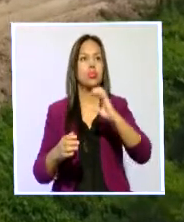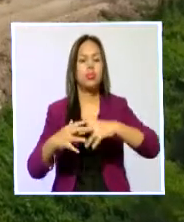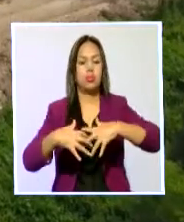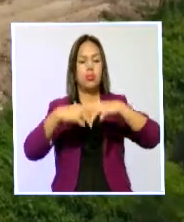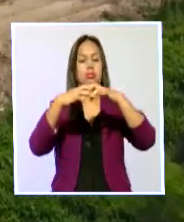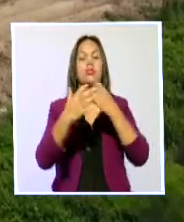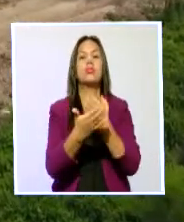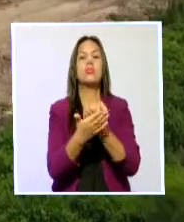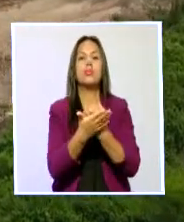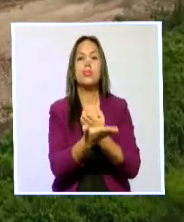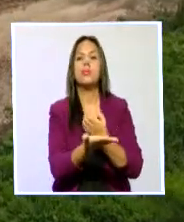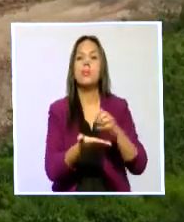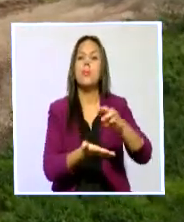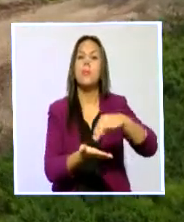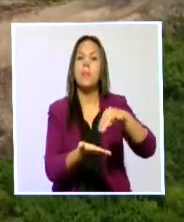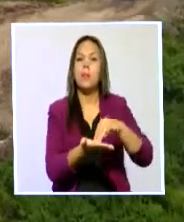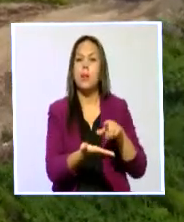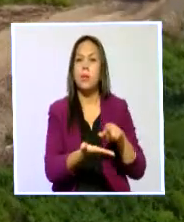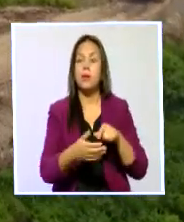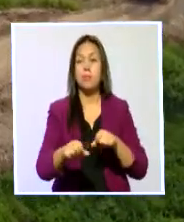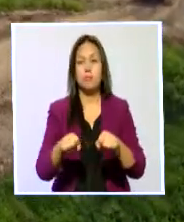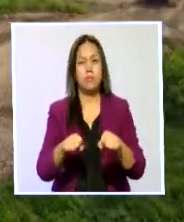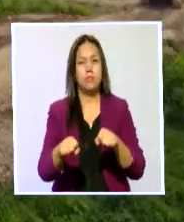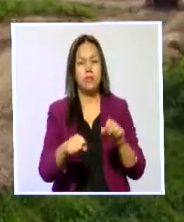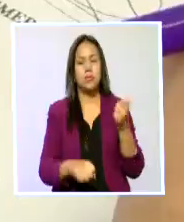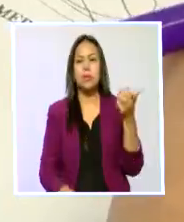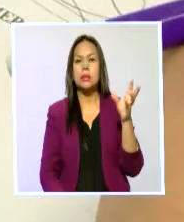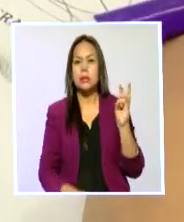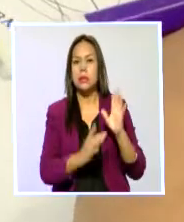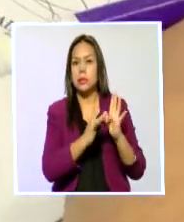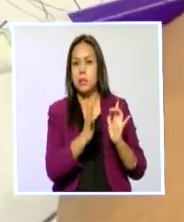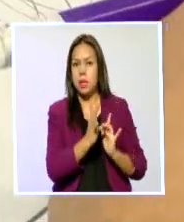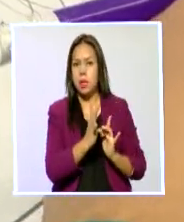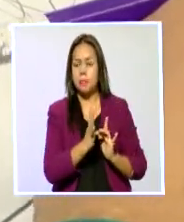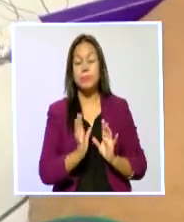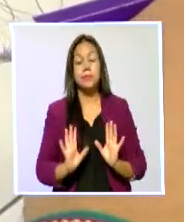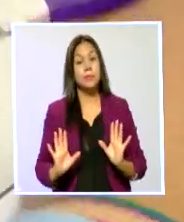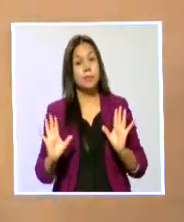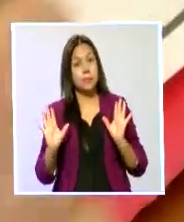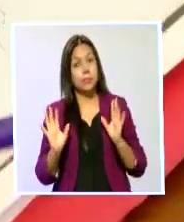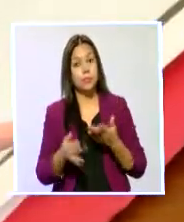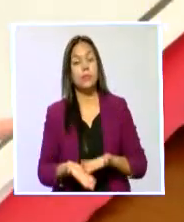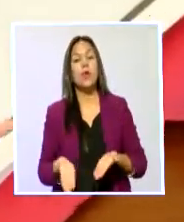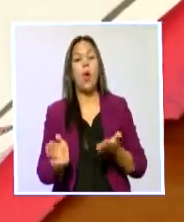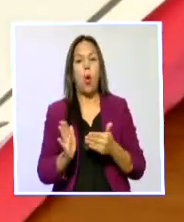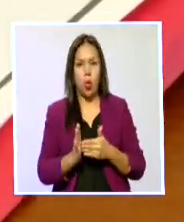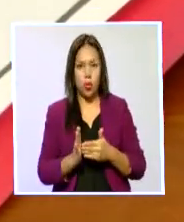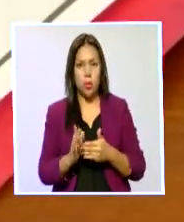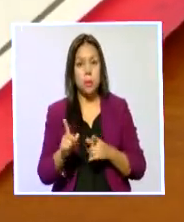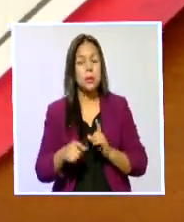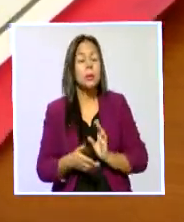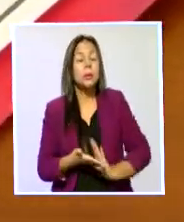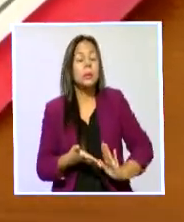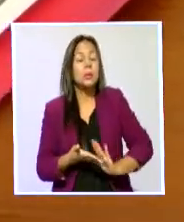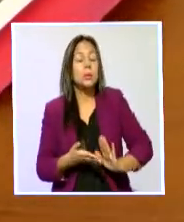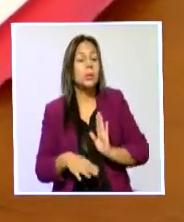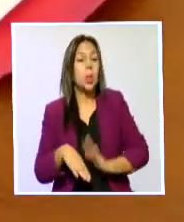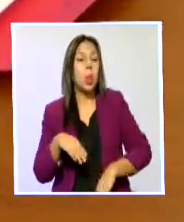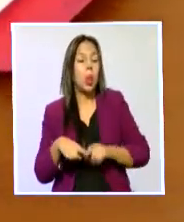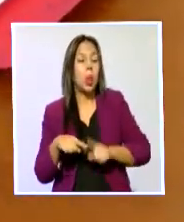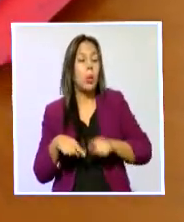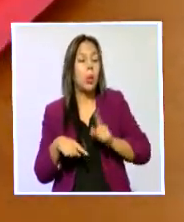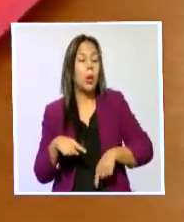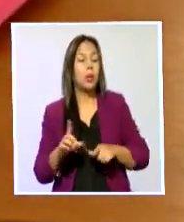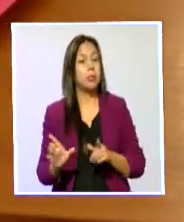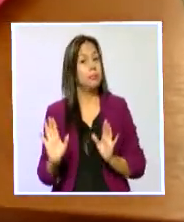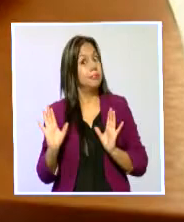esta zona costera del país tras el sismo del 16 de abril. Sin embargo, nuevamente presentó sus excusas. Quienes sí acudieron